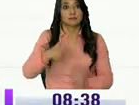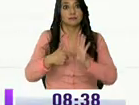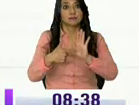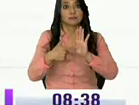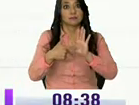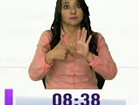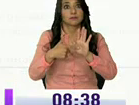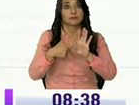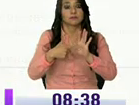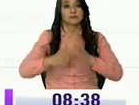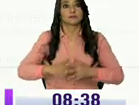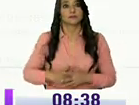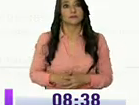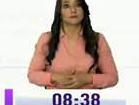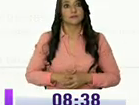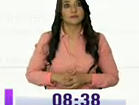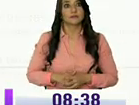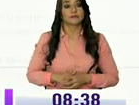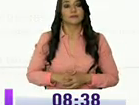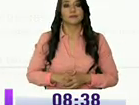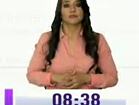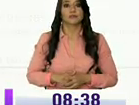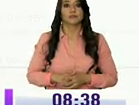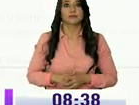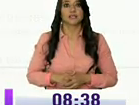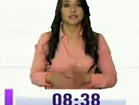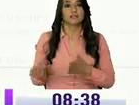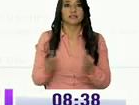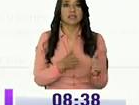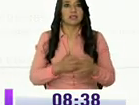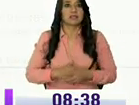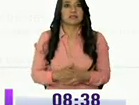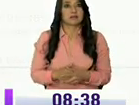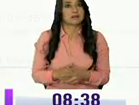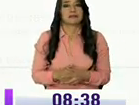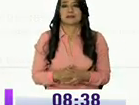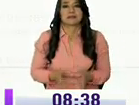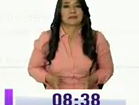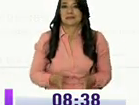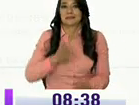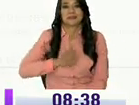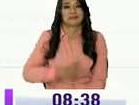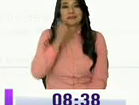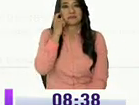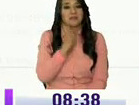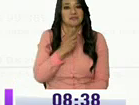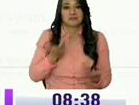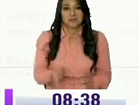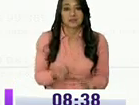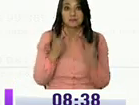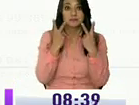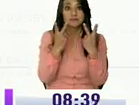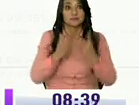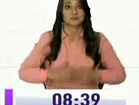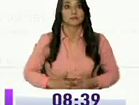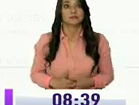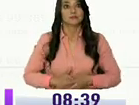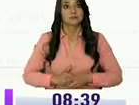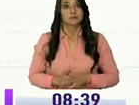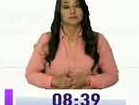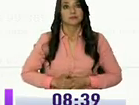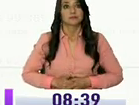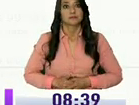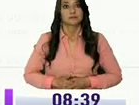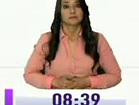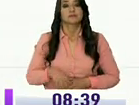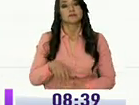Ahí estamos viendo, miren ustedes, Loma de Buengasí. Esto me parece que es de Simón Bolívar, ¿no? Claro. Mira, ahí lo estamos viendo. Ahí también hay se registra